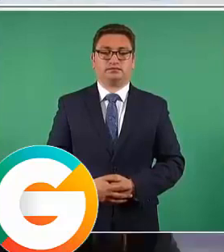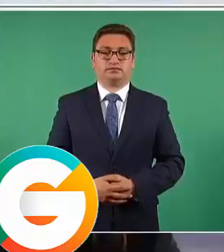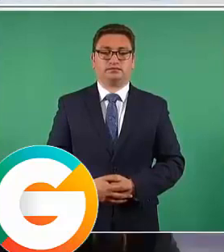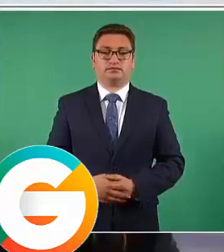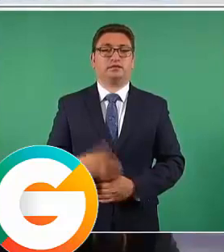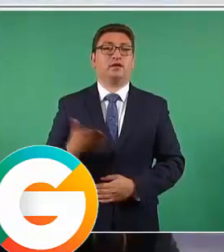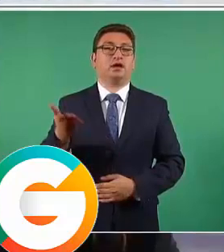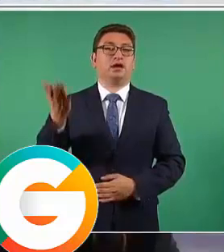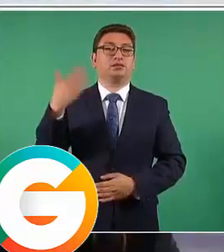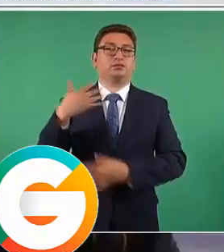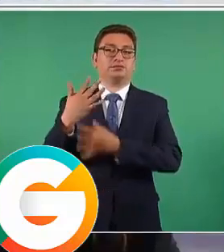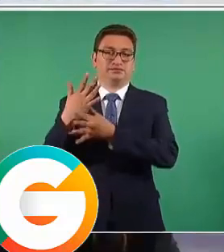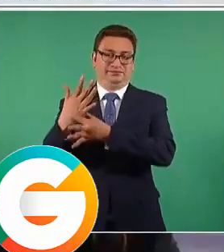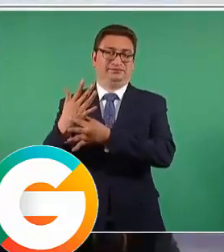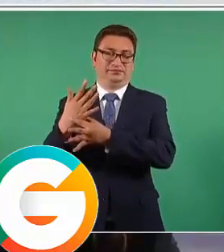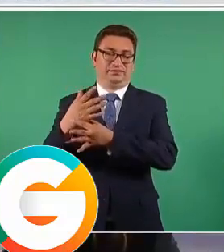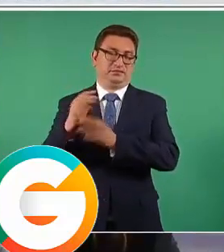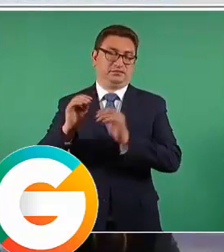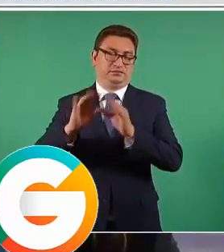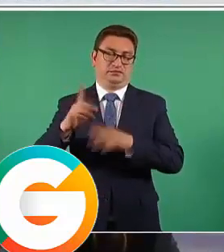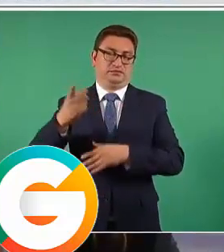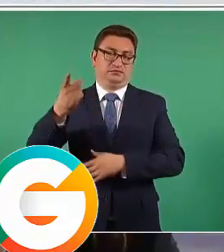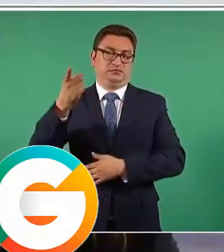porque daban la orden